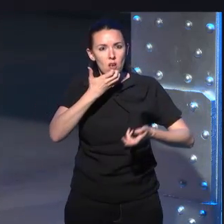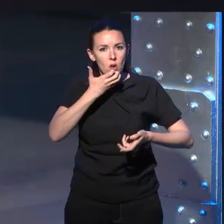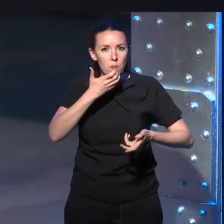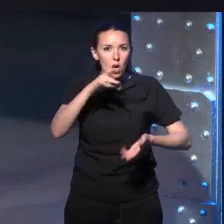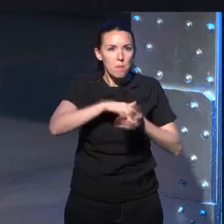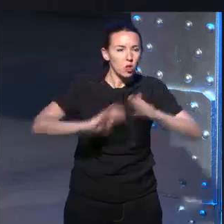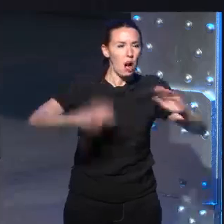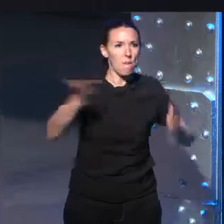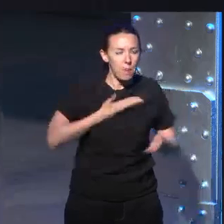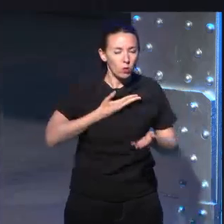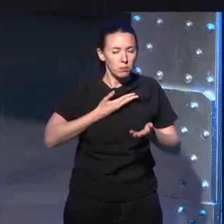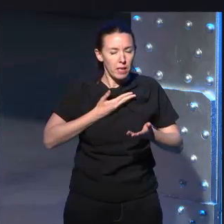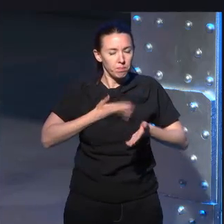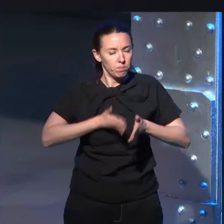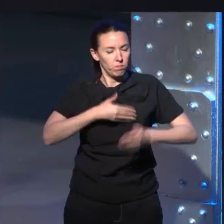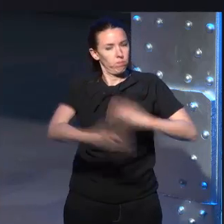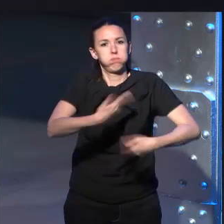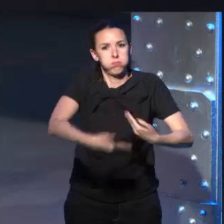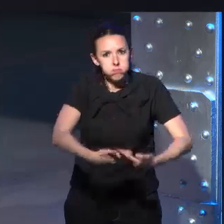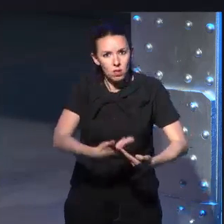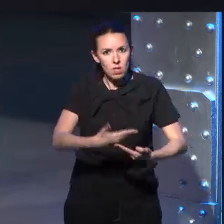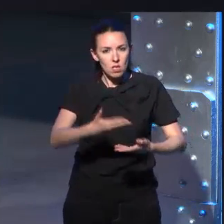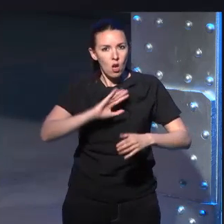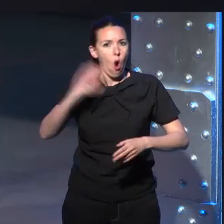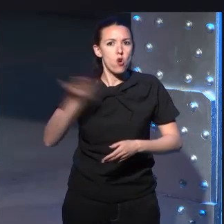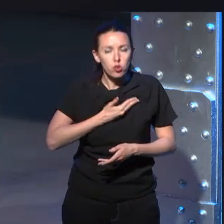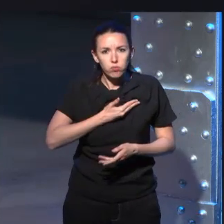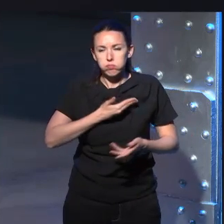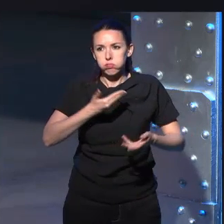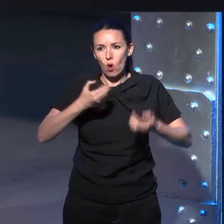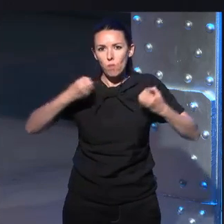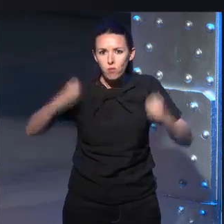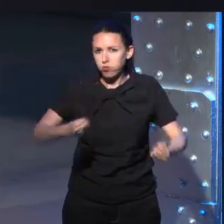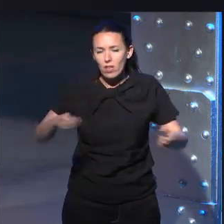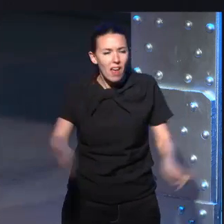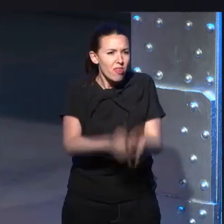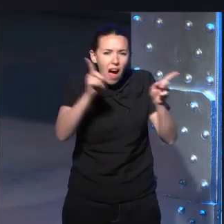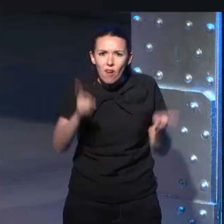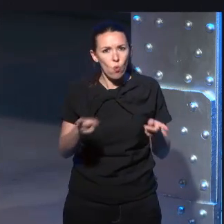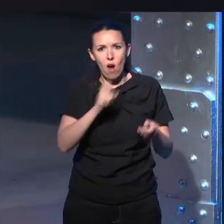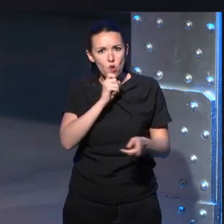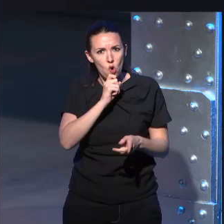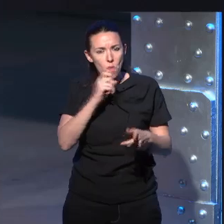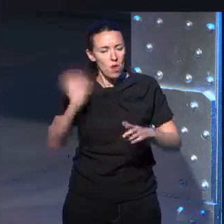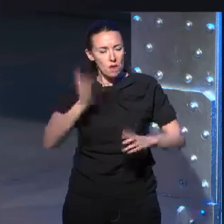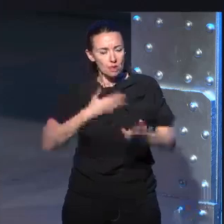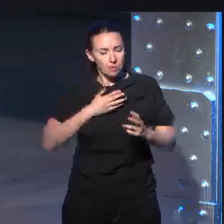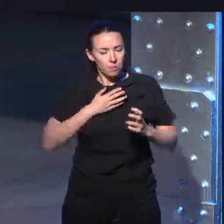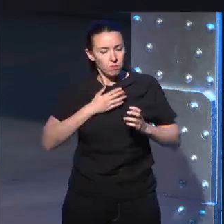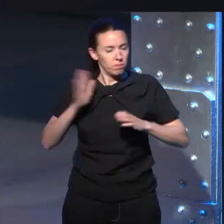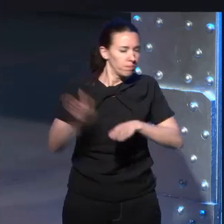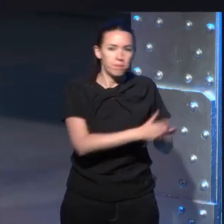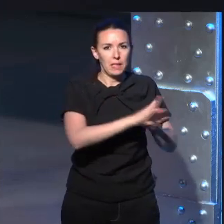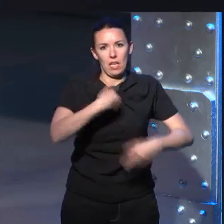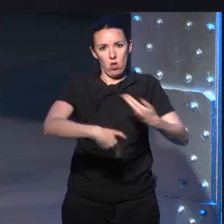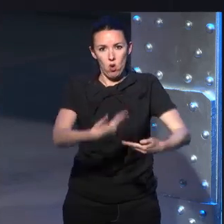vida te da un golpe o te da un, en fin, golpe de la dimensión y de la fuerza que sea, porque incluye todo lo bueno y lo malo que está en la